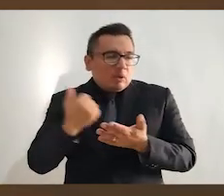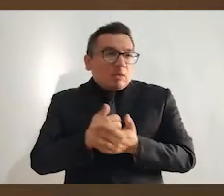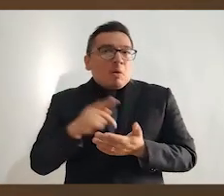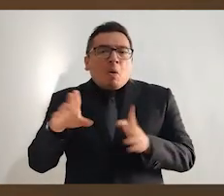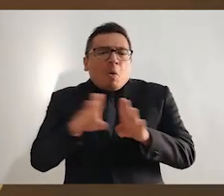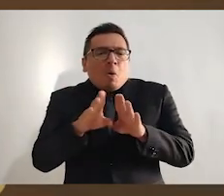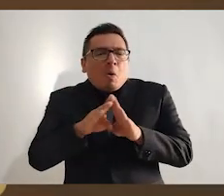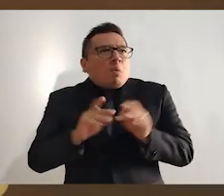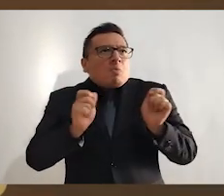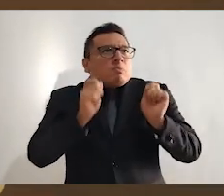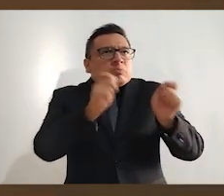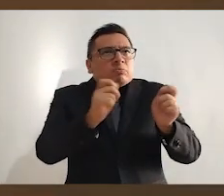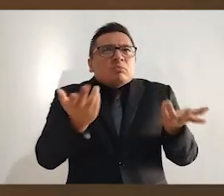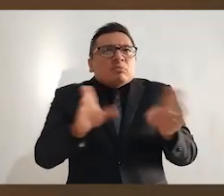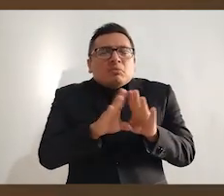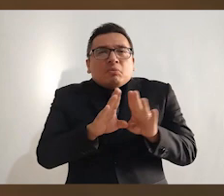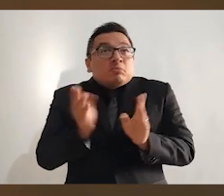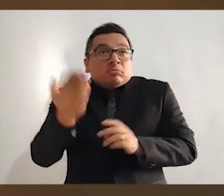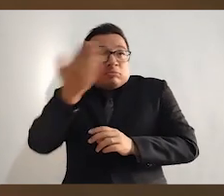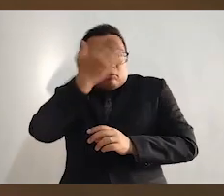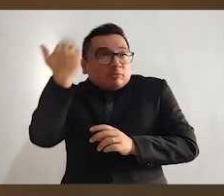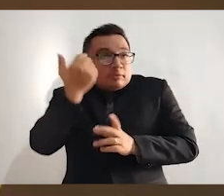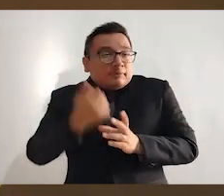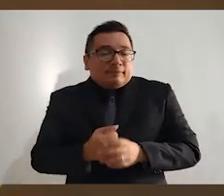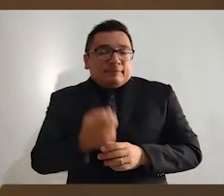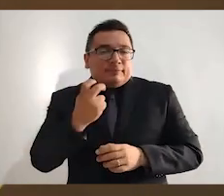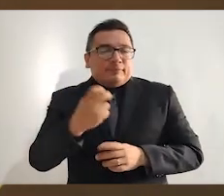llegaron ahí. O sea, entonces toda esta información,